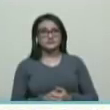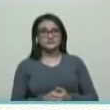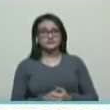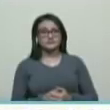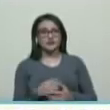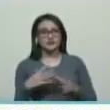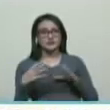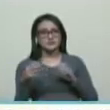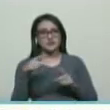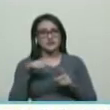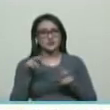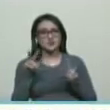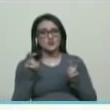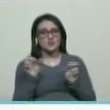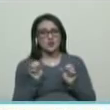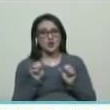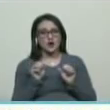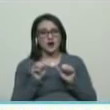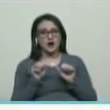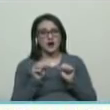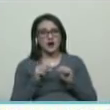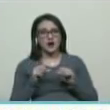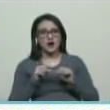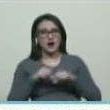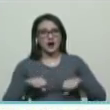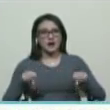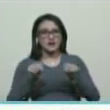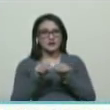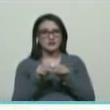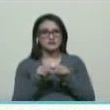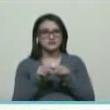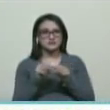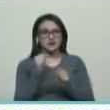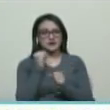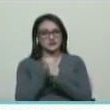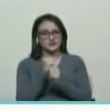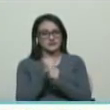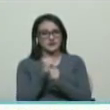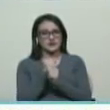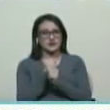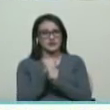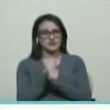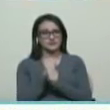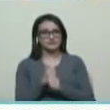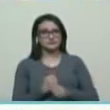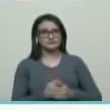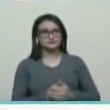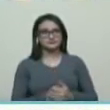entendimiento para nuevas áreas de trabajo. En consecuencia,